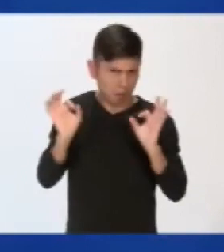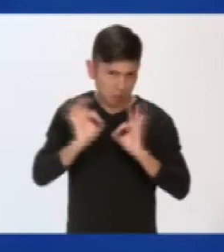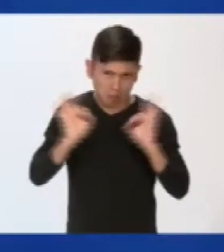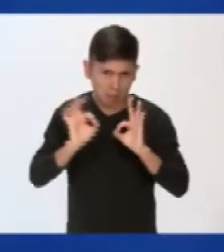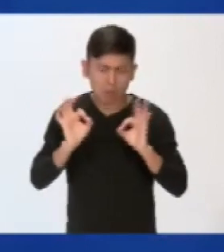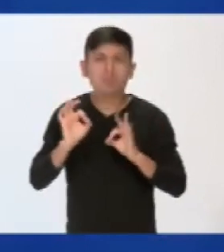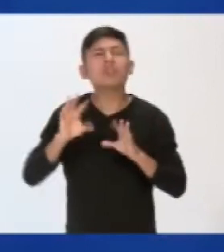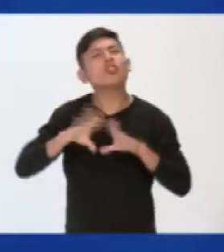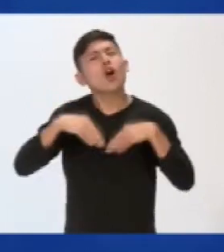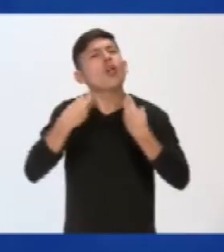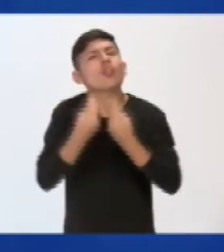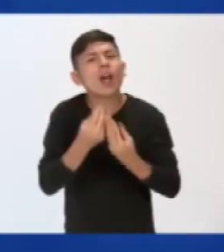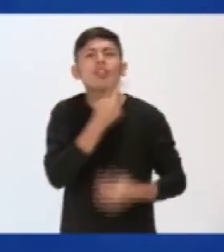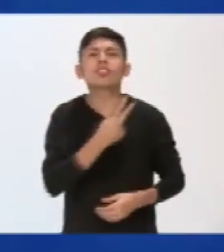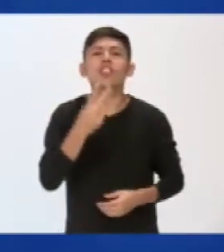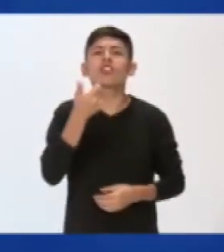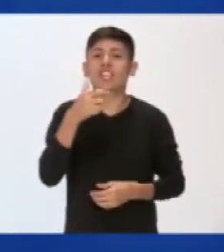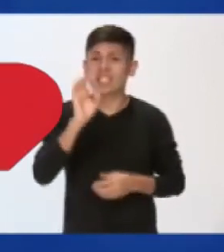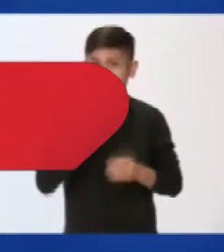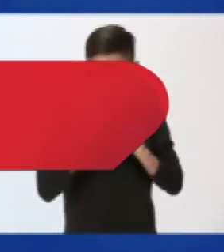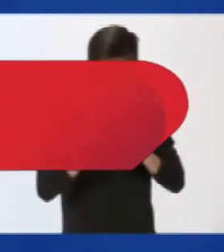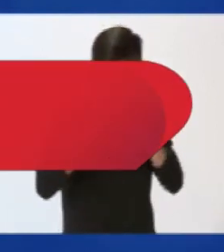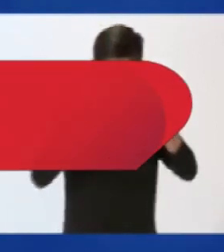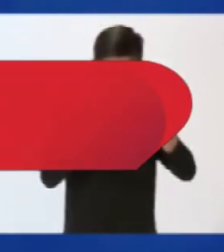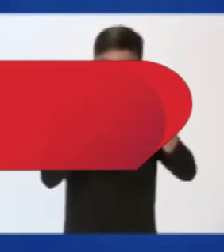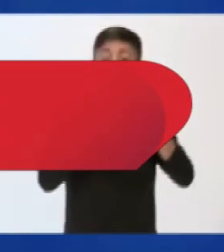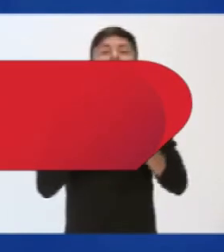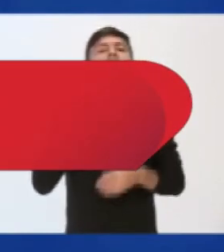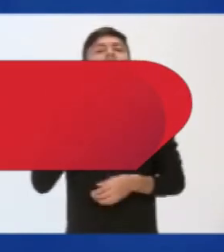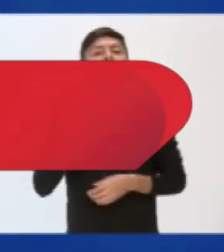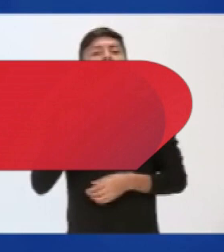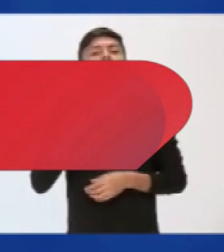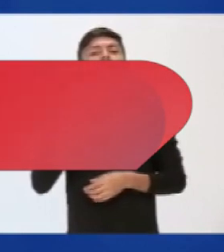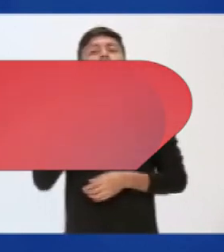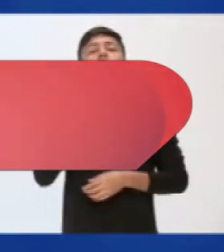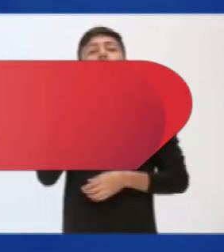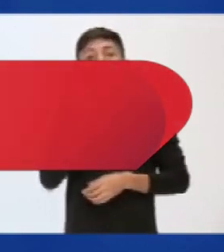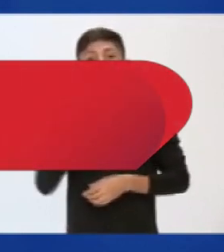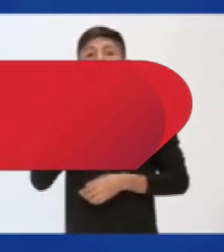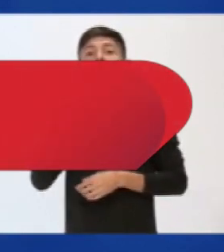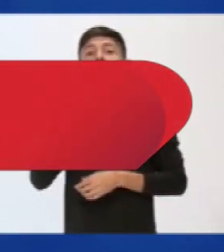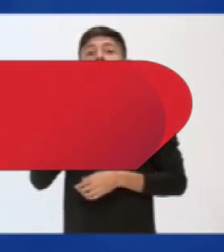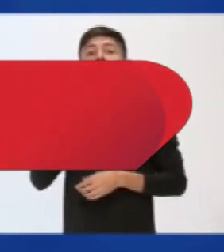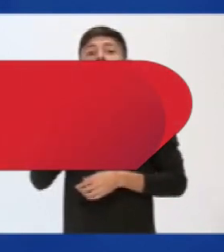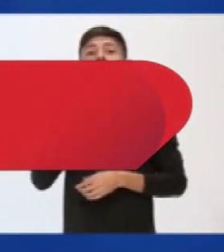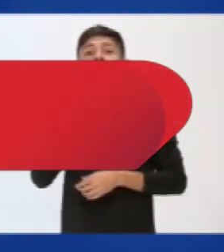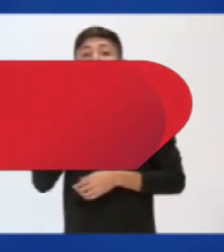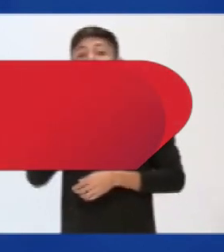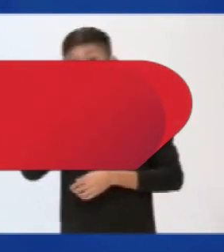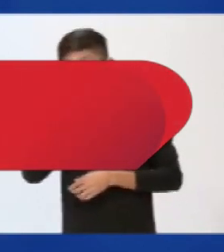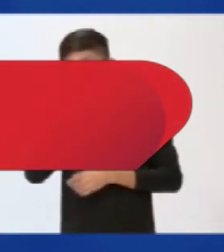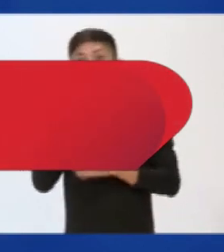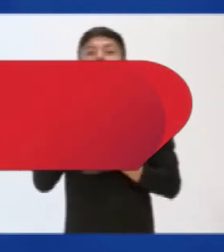por lo que tenemos un total de 260 casos, quedando 237 muestras en estudio.